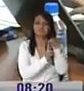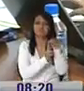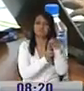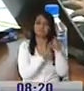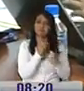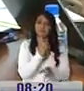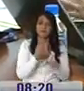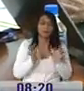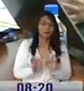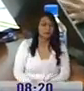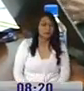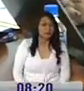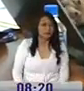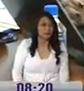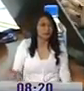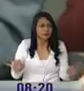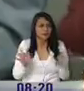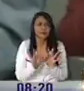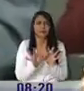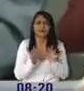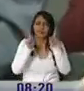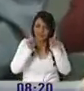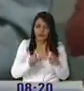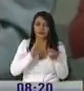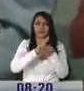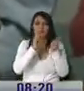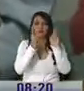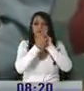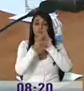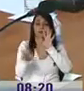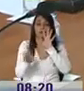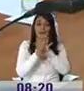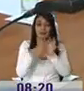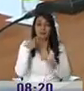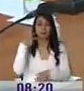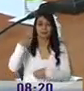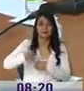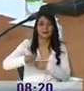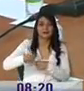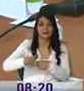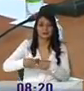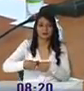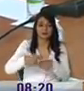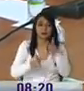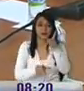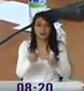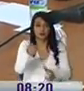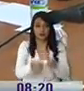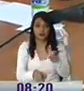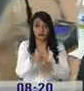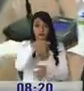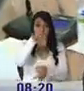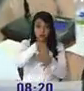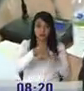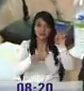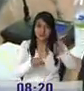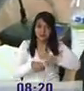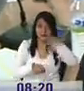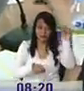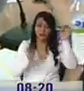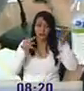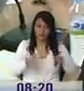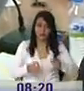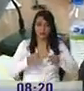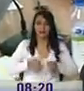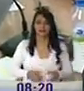que sería indispensable una reforma a la ley de participación para incorporar el cumplimiento del mandato popular